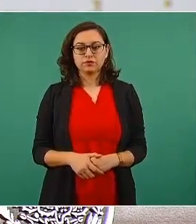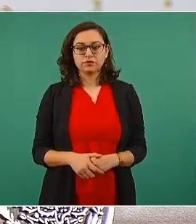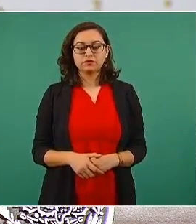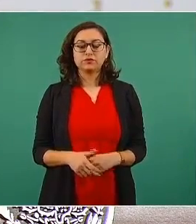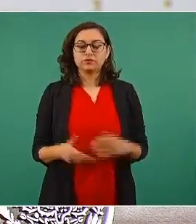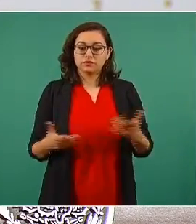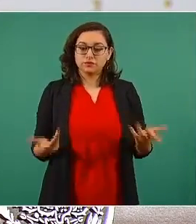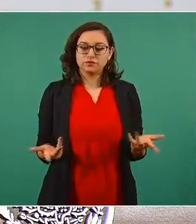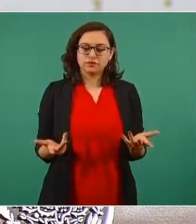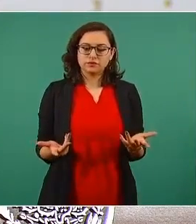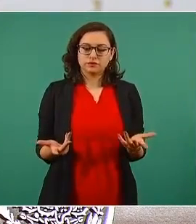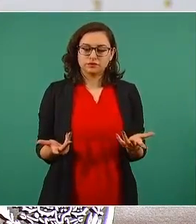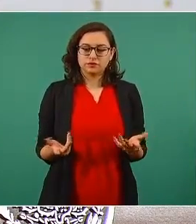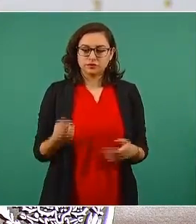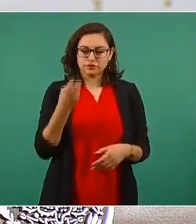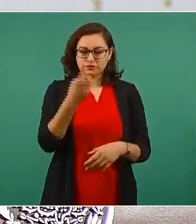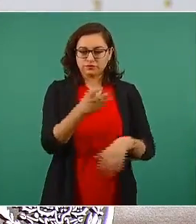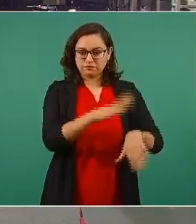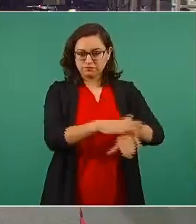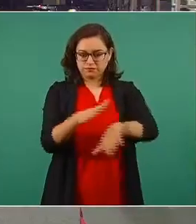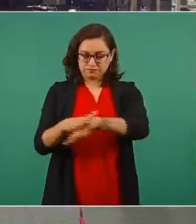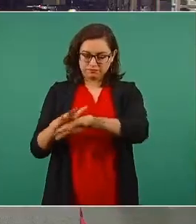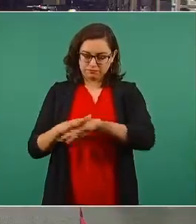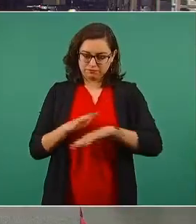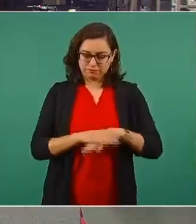Entonces ese es el llamado que hago.